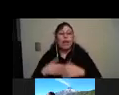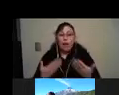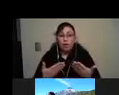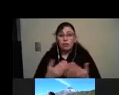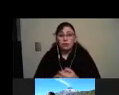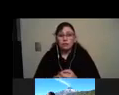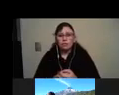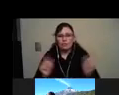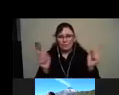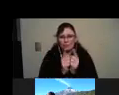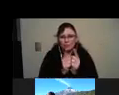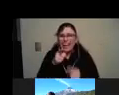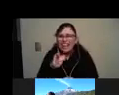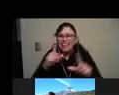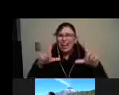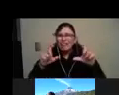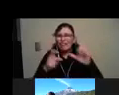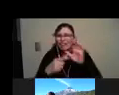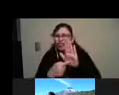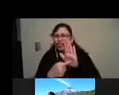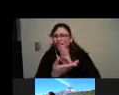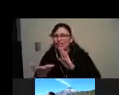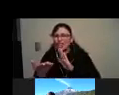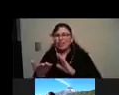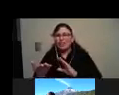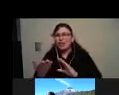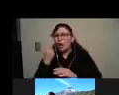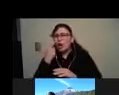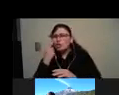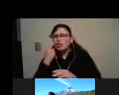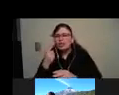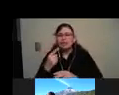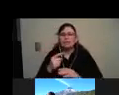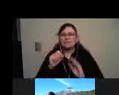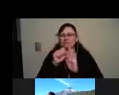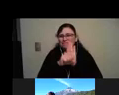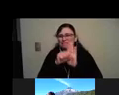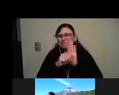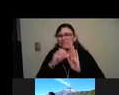Brevemente, esta es la imagen de un cortometraje que a mí me gusta mucho y que siempre lo presento, ¿ya?